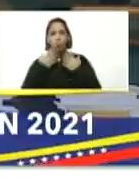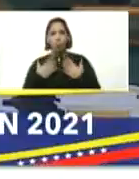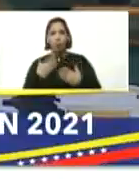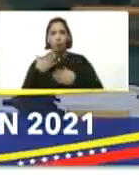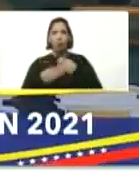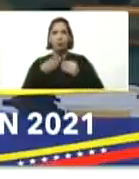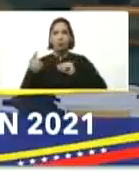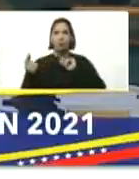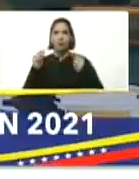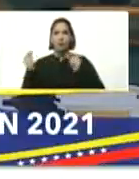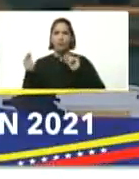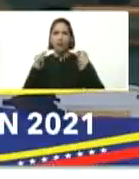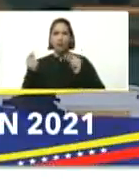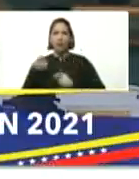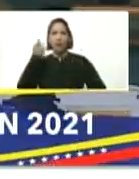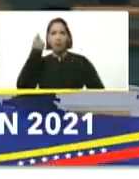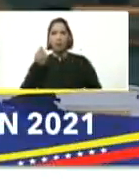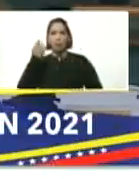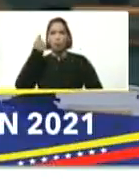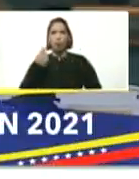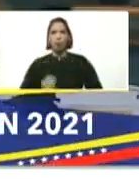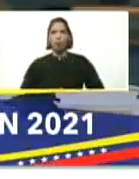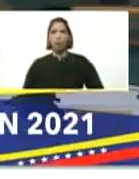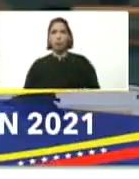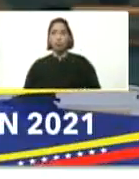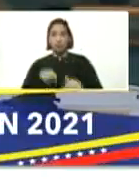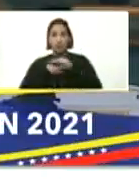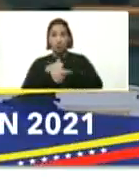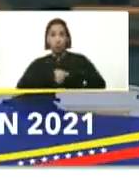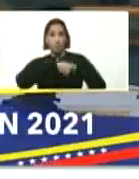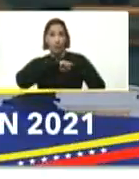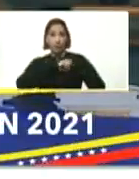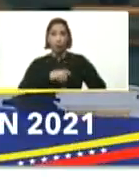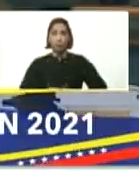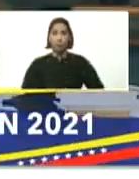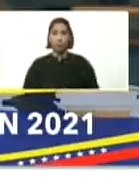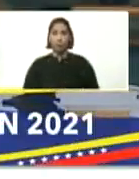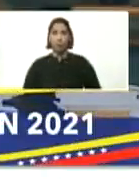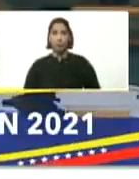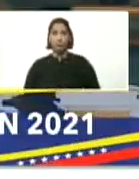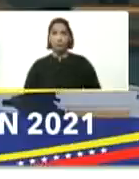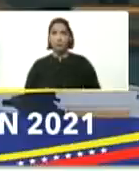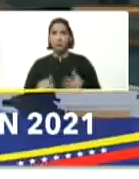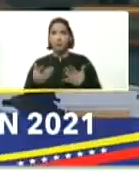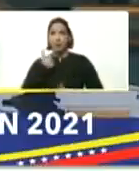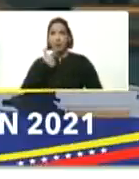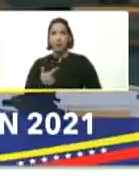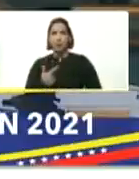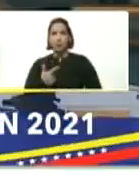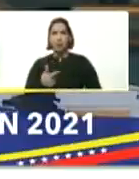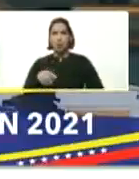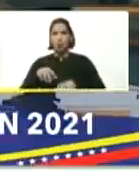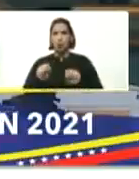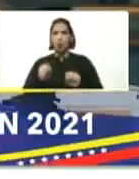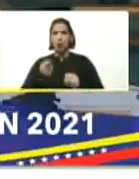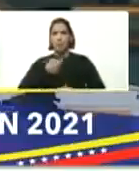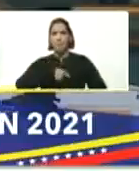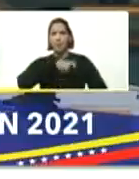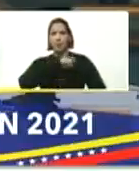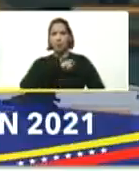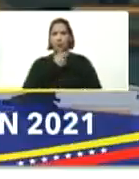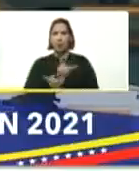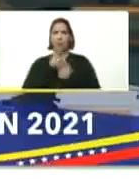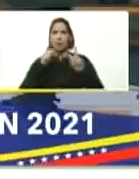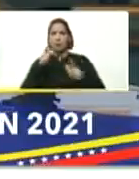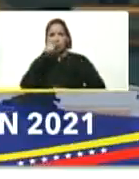un debate con los diputados de Vox en España, que dicen que la colonización española fue la liberación